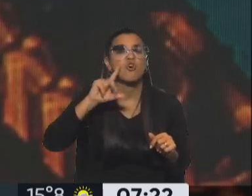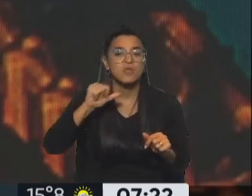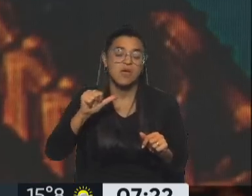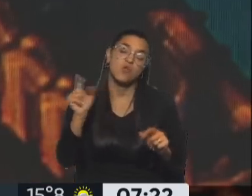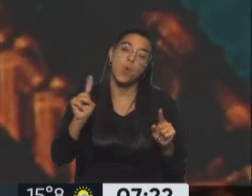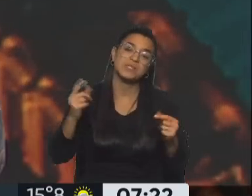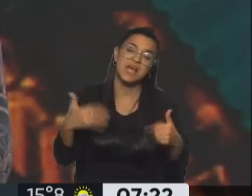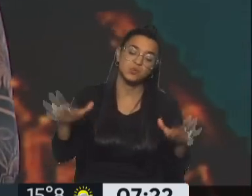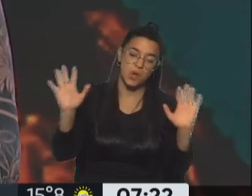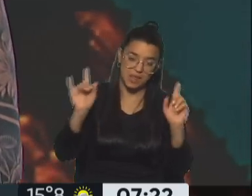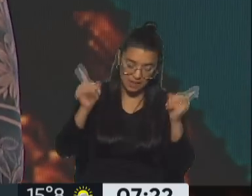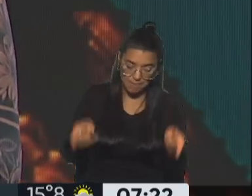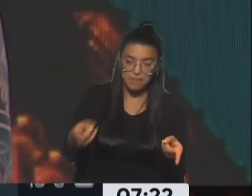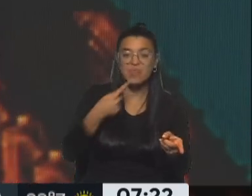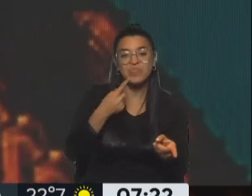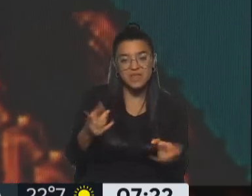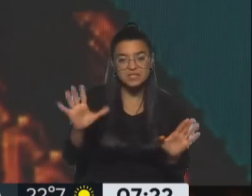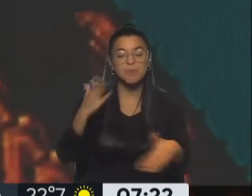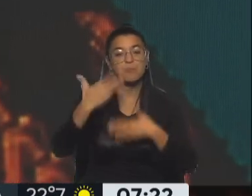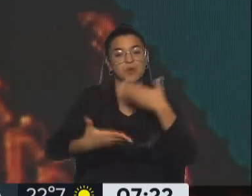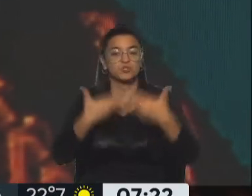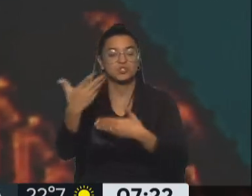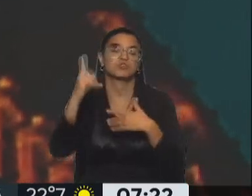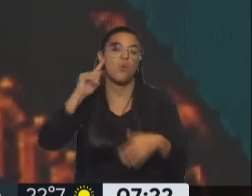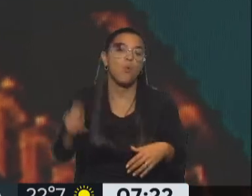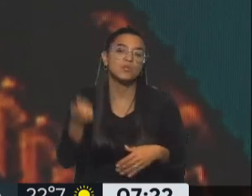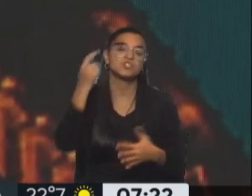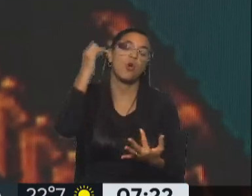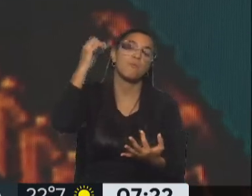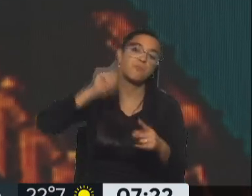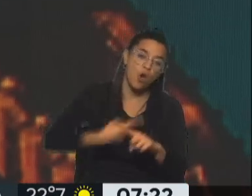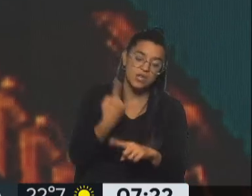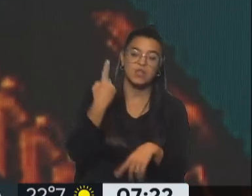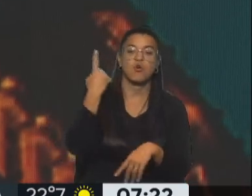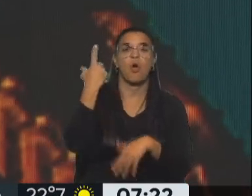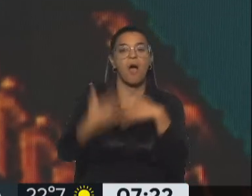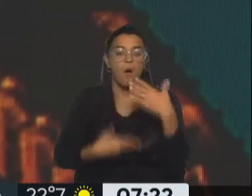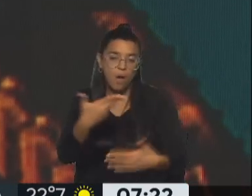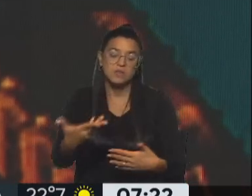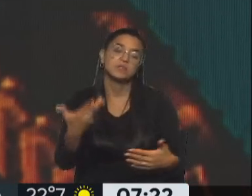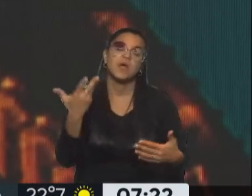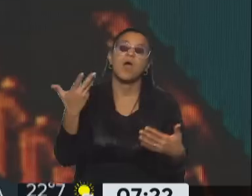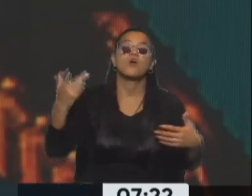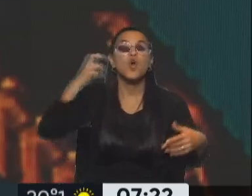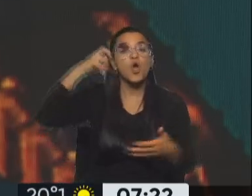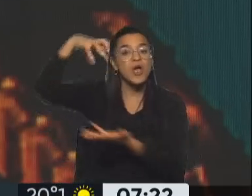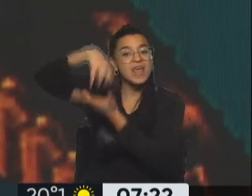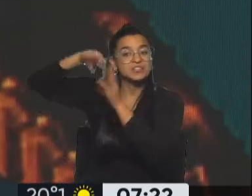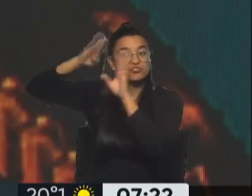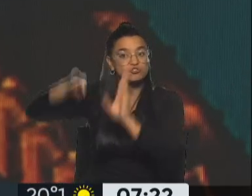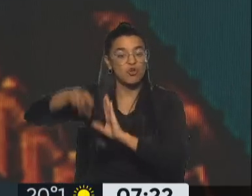es casualidad, también pone el acento en el proceso de juicio político que avanza en el Congreso Nacional, en